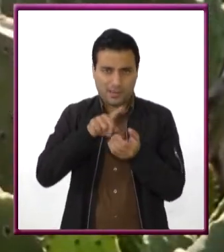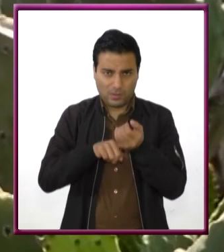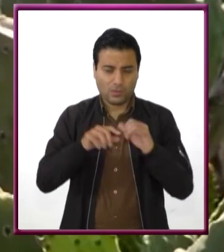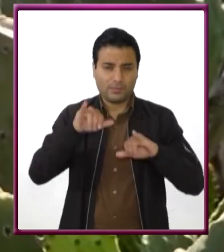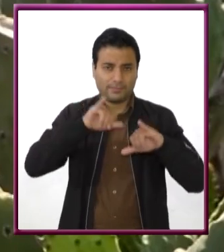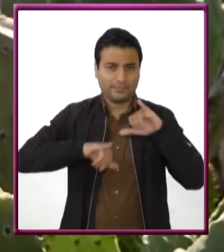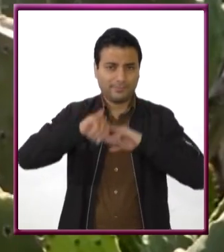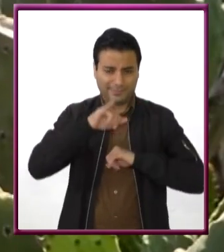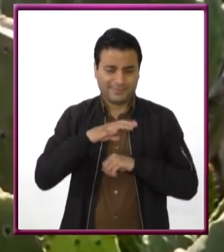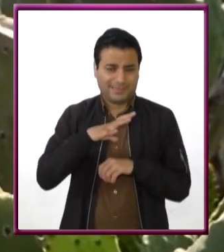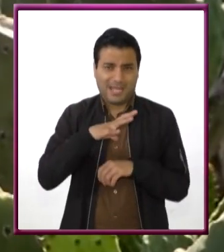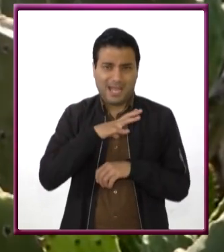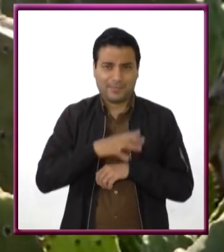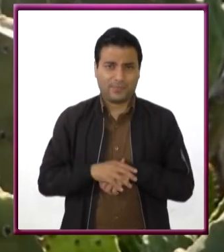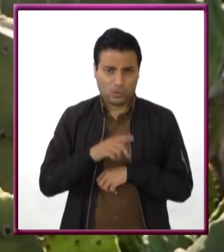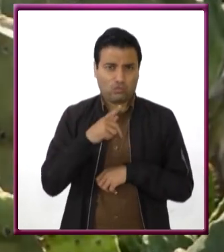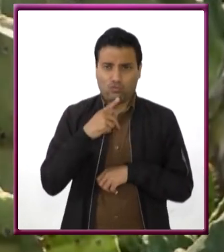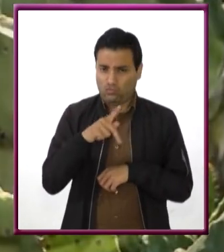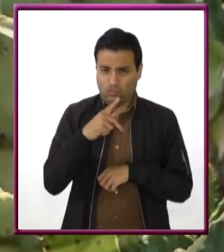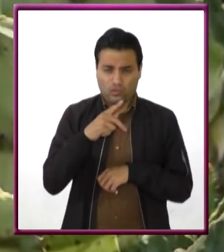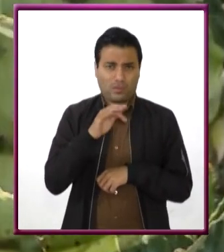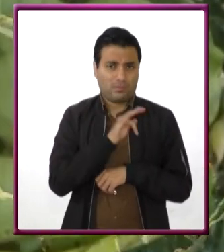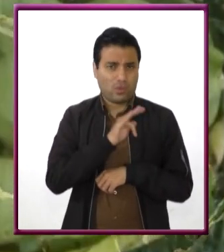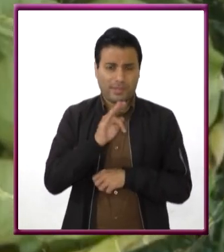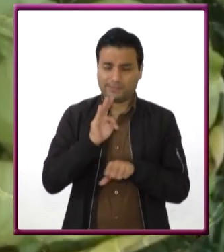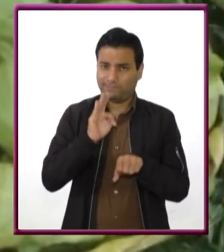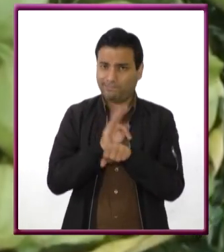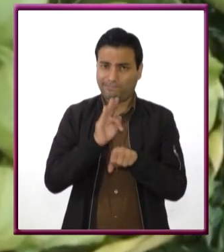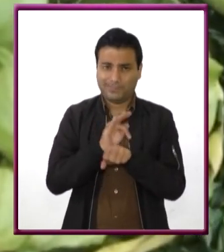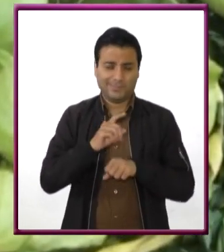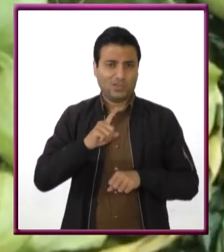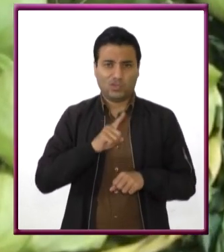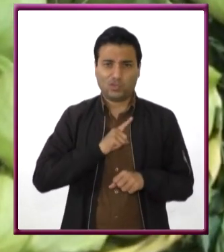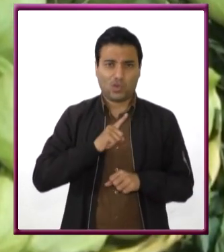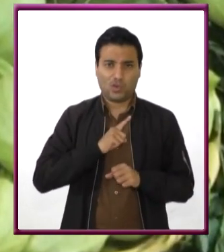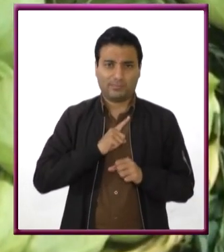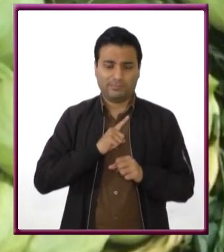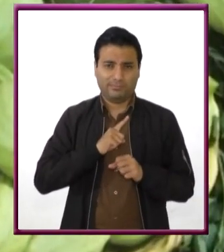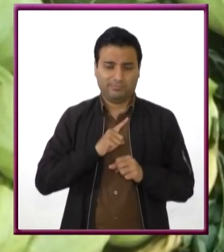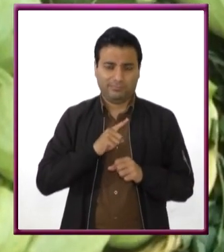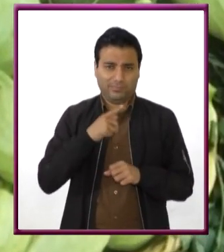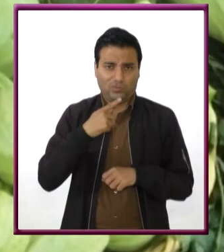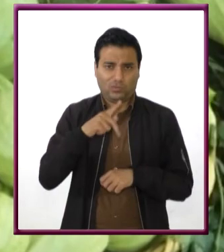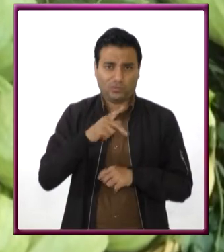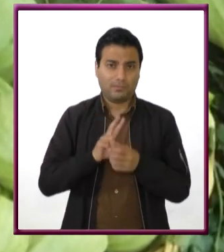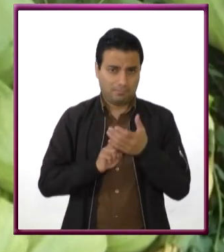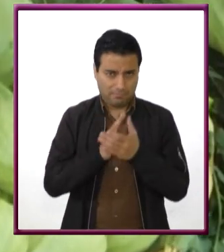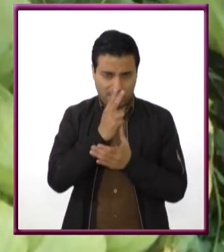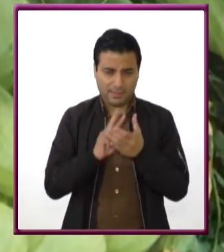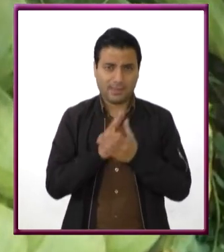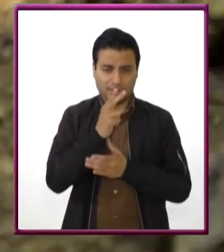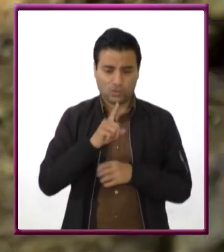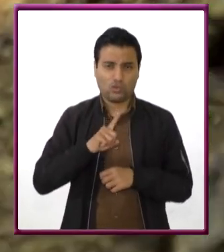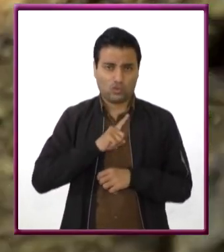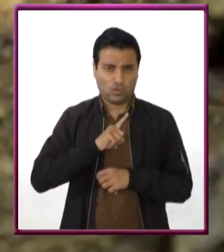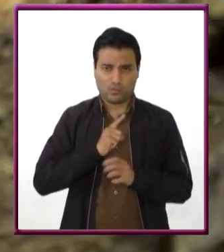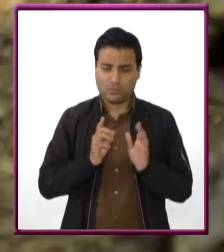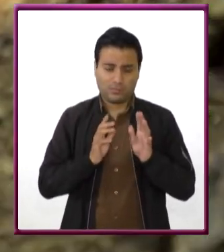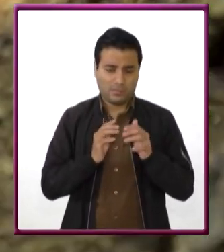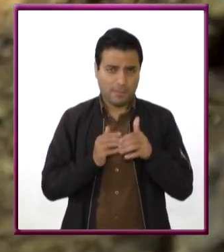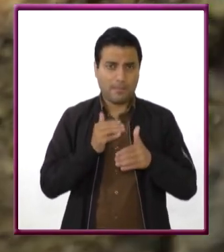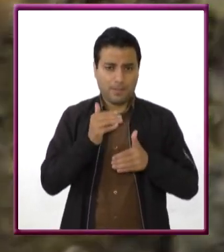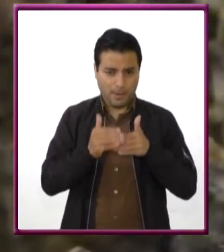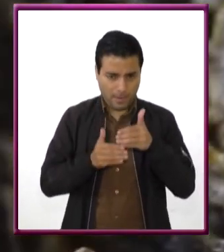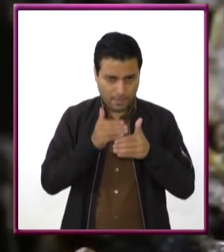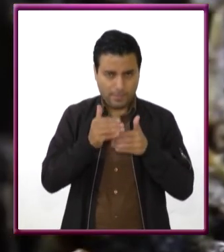que tienen esta capacidad de defensa, sobre todo la parte vegetal, ¿no? Que ha evolucionado